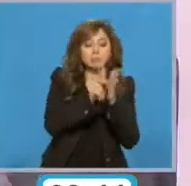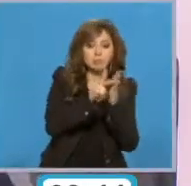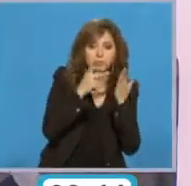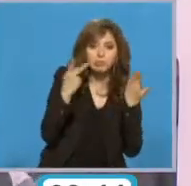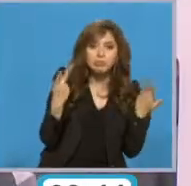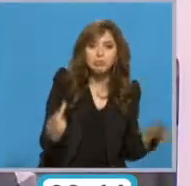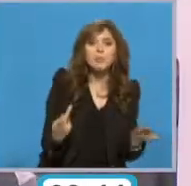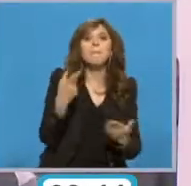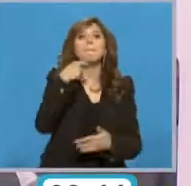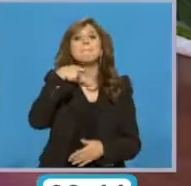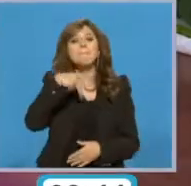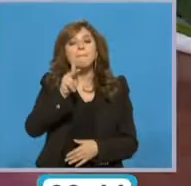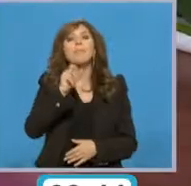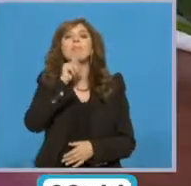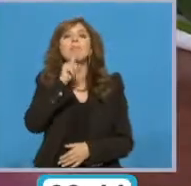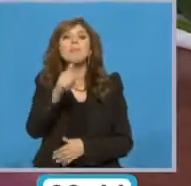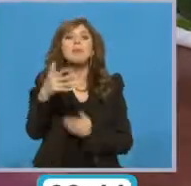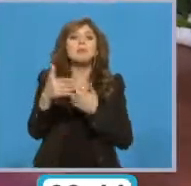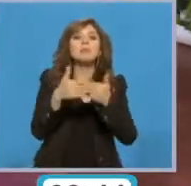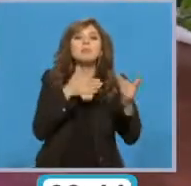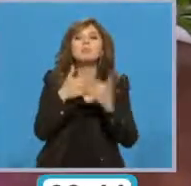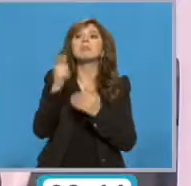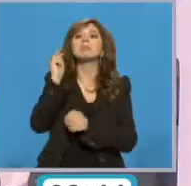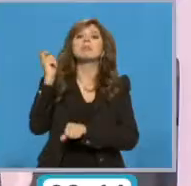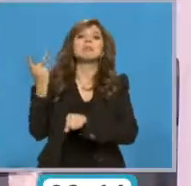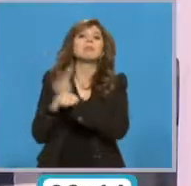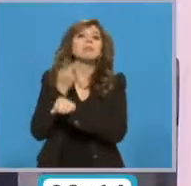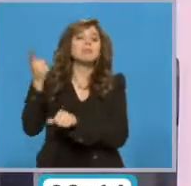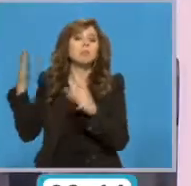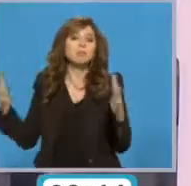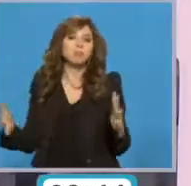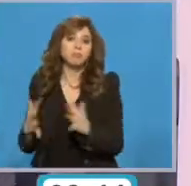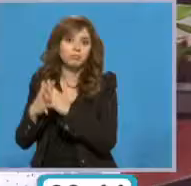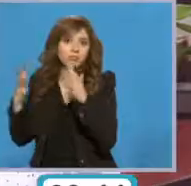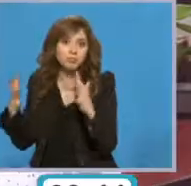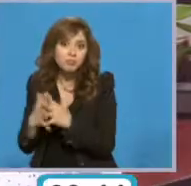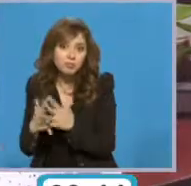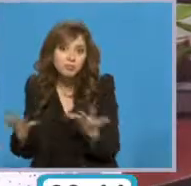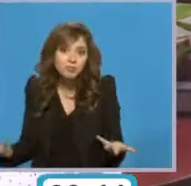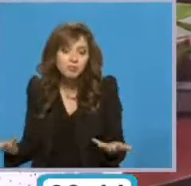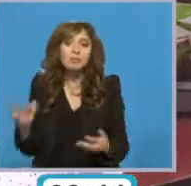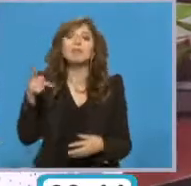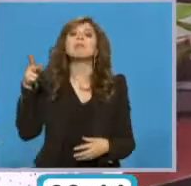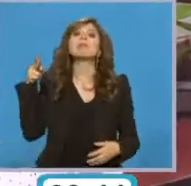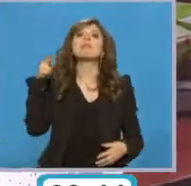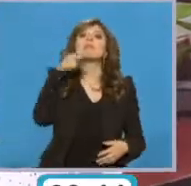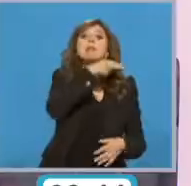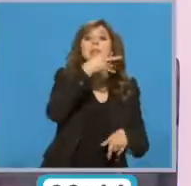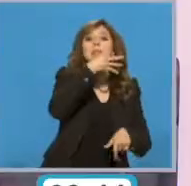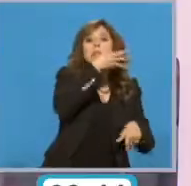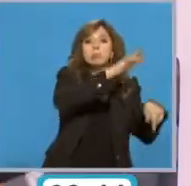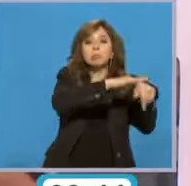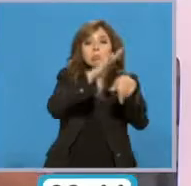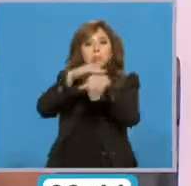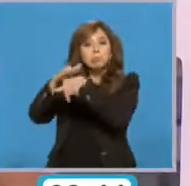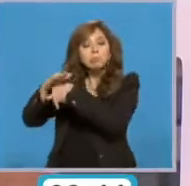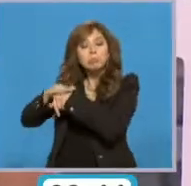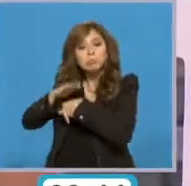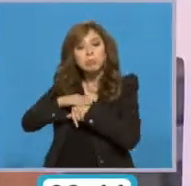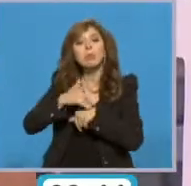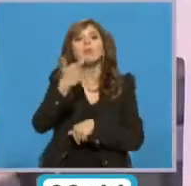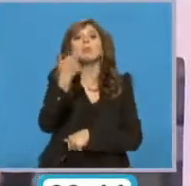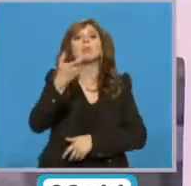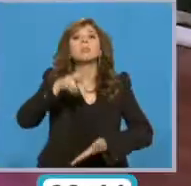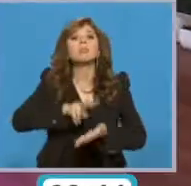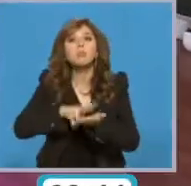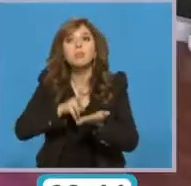innovaciones tecnológicas de las guerras. Entonces, claro, ahora es fácil comunicar a muy alta velocidad sobre los precios y los mercados del Eso arte.